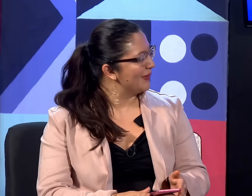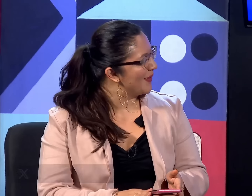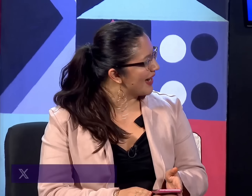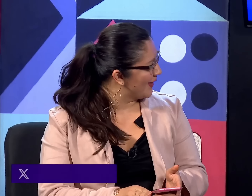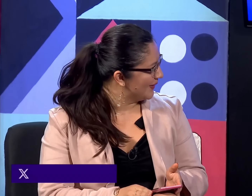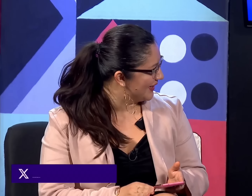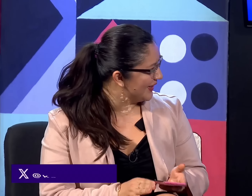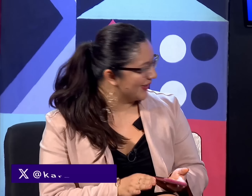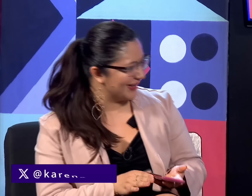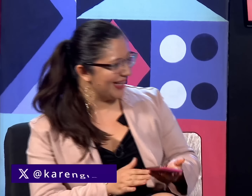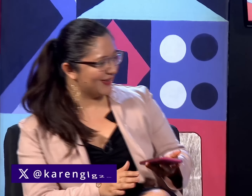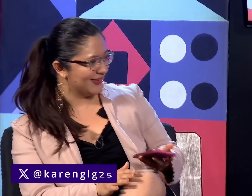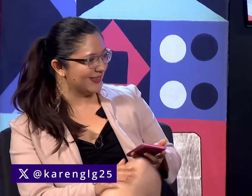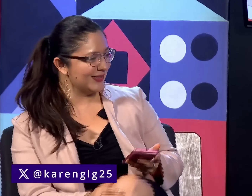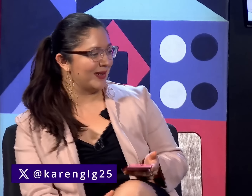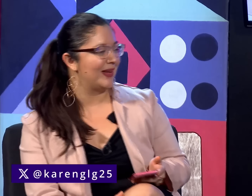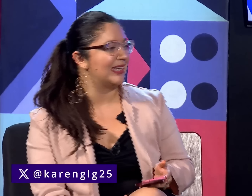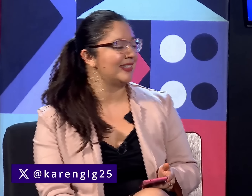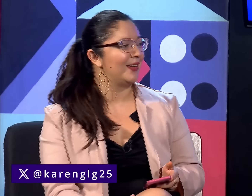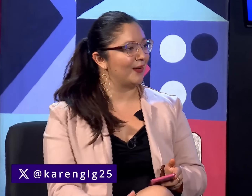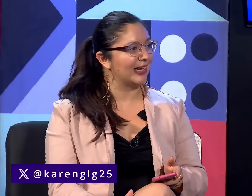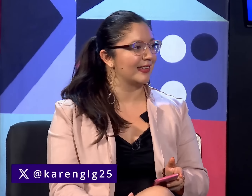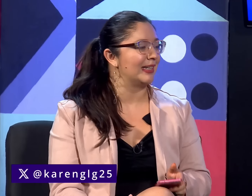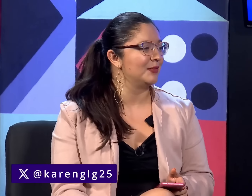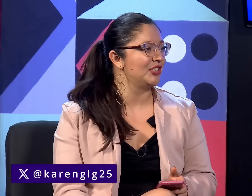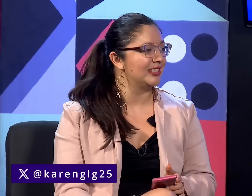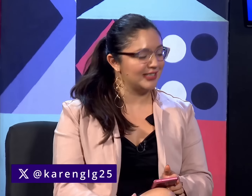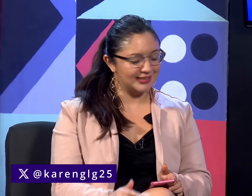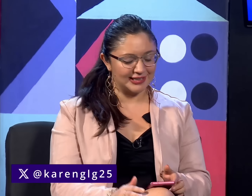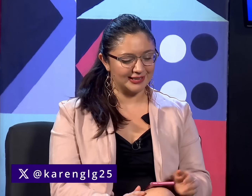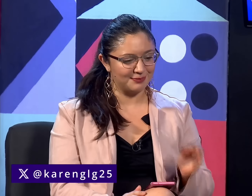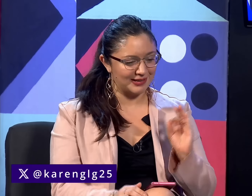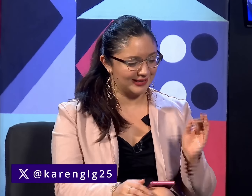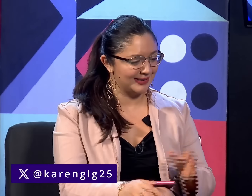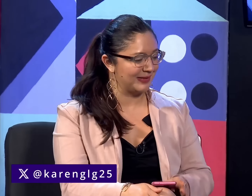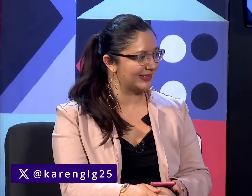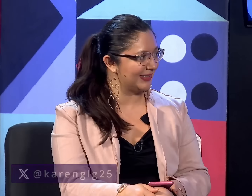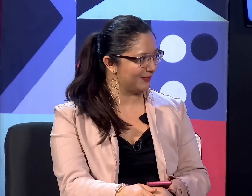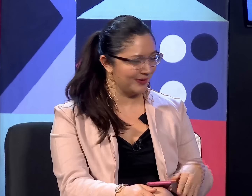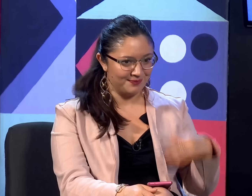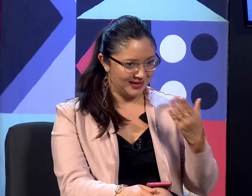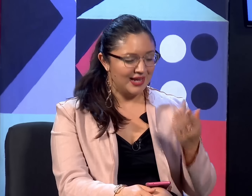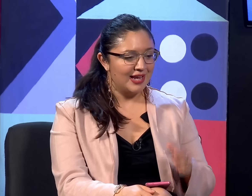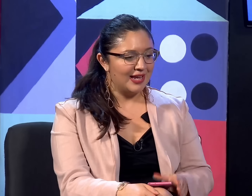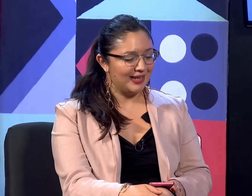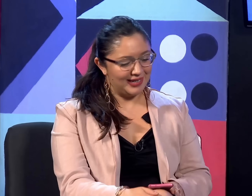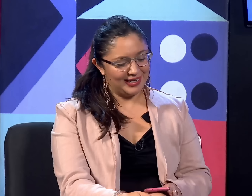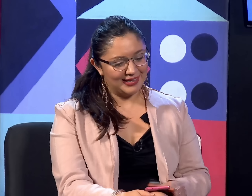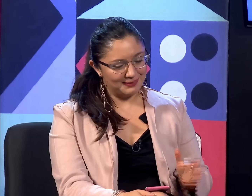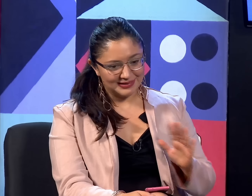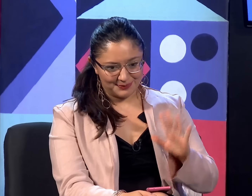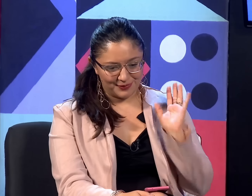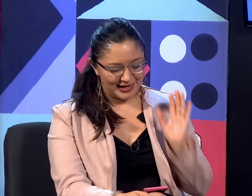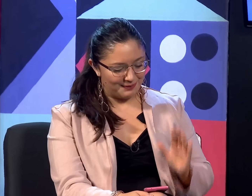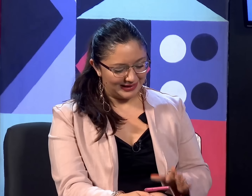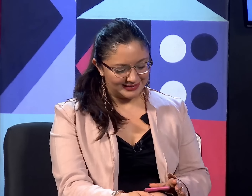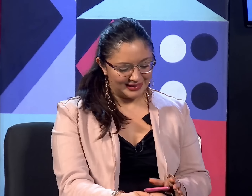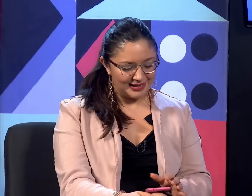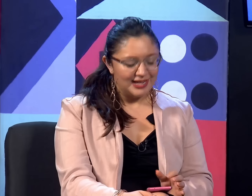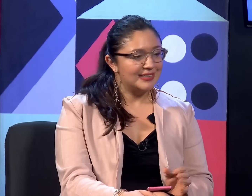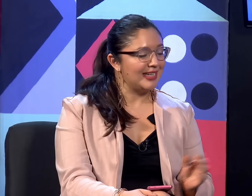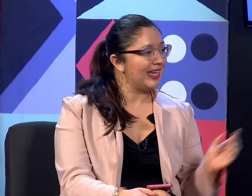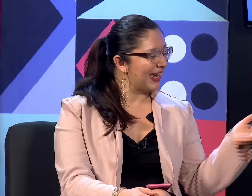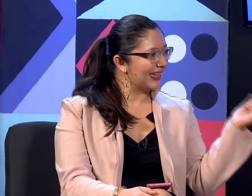nuevo ideólogas. recurso, yo creo, Qué ¿no? fuerte. Se vuelven las ideólogas gramscistas, las expertas en marxismo y en temas de poder, al